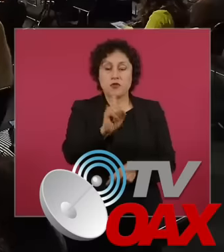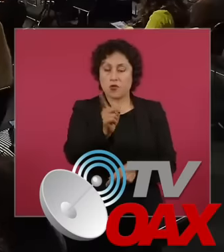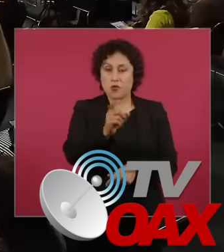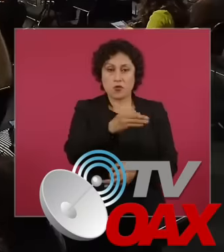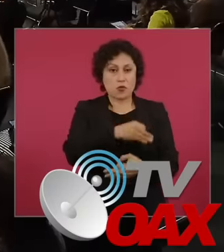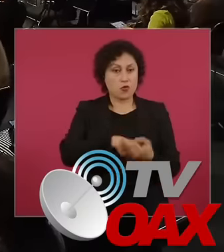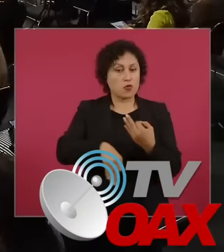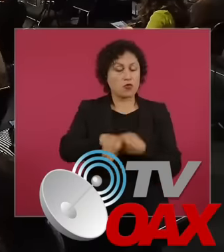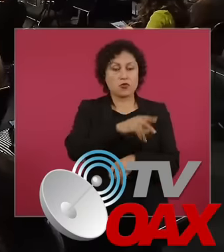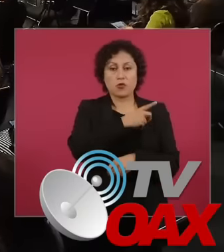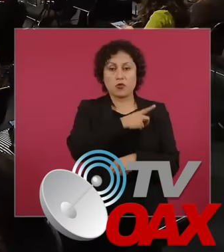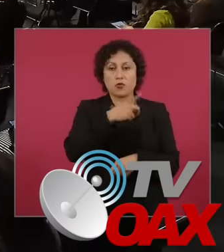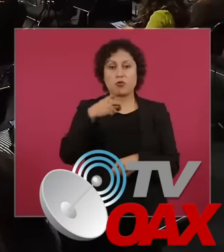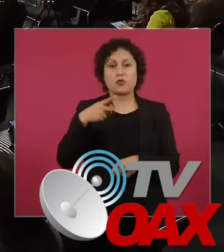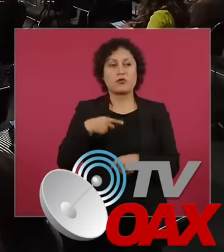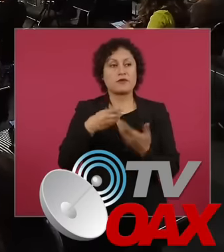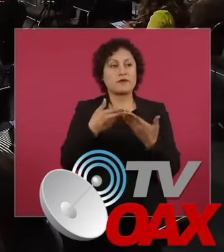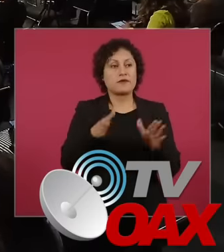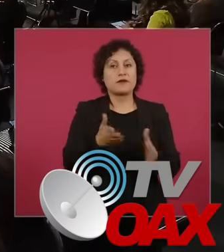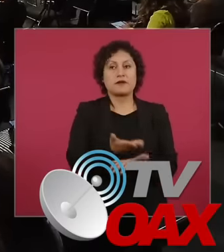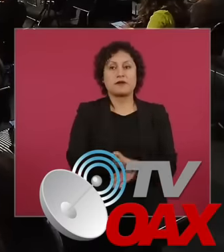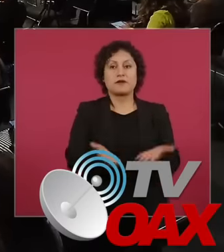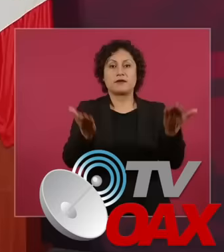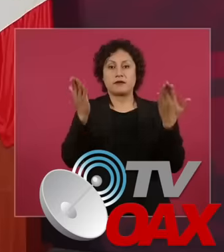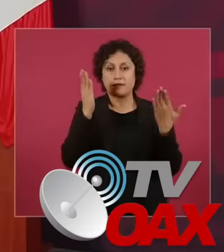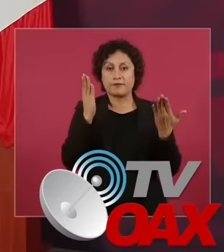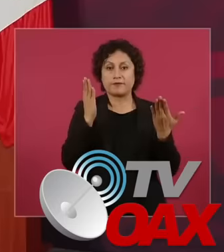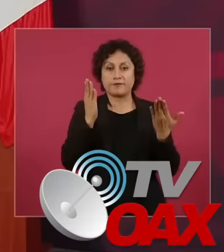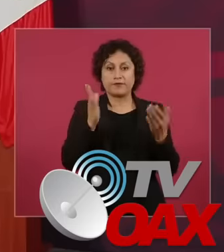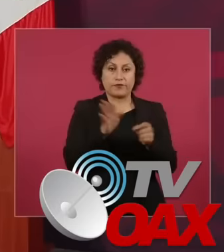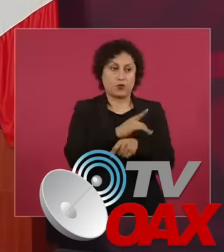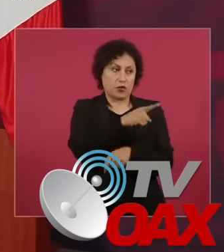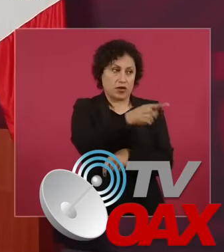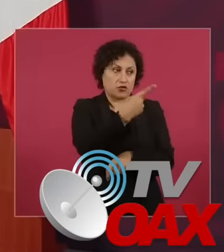la iniciativa privada. ¿Qué sucede